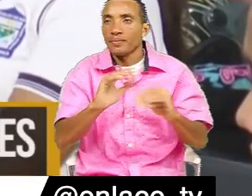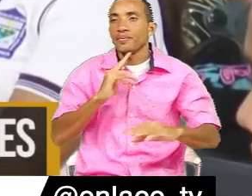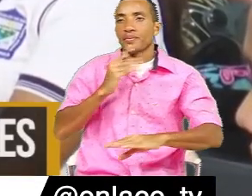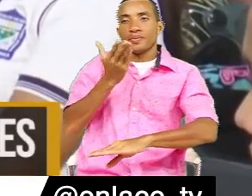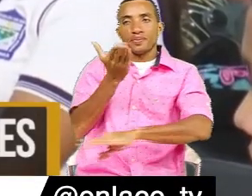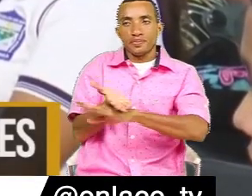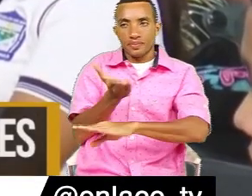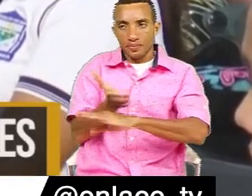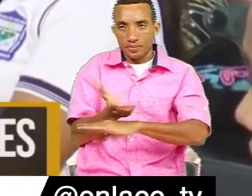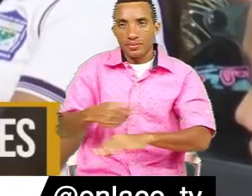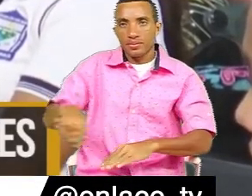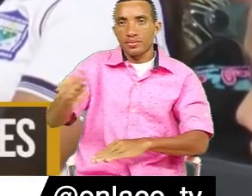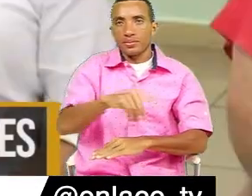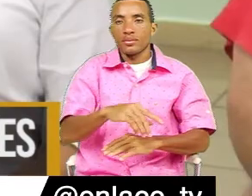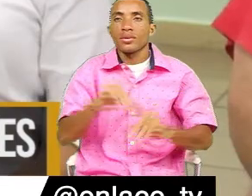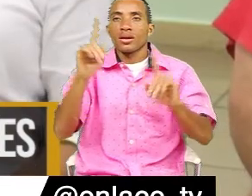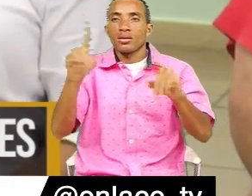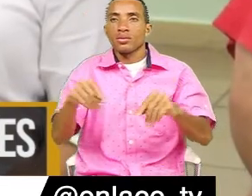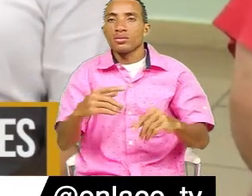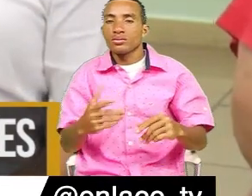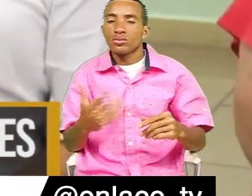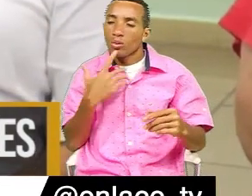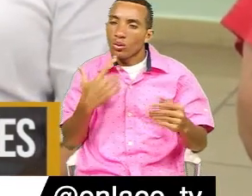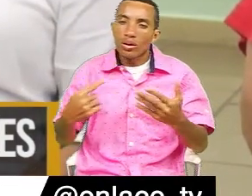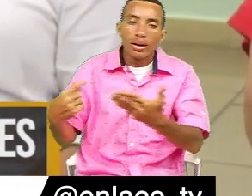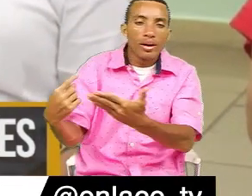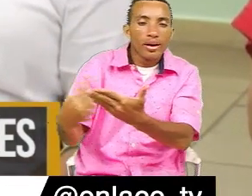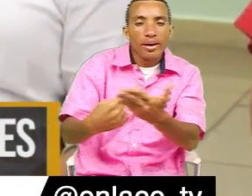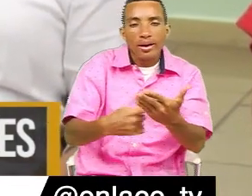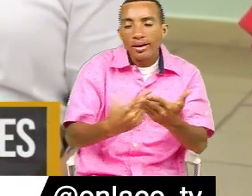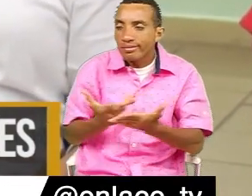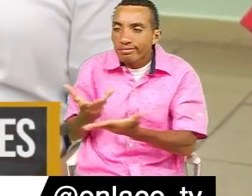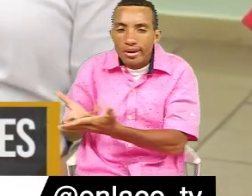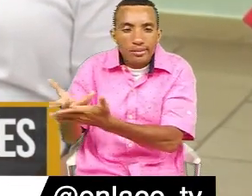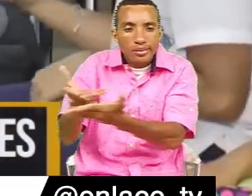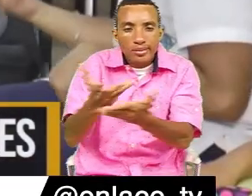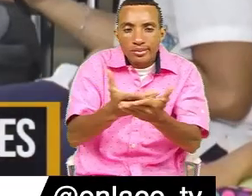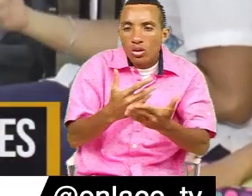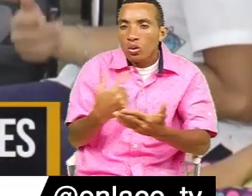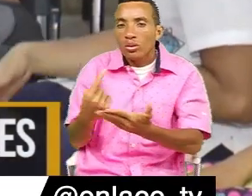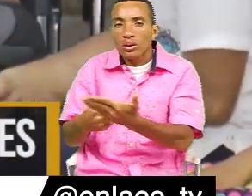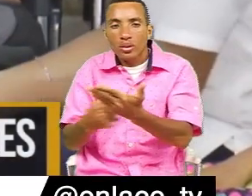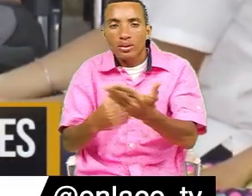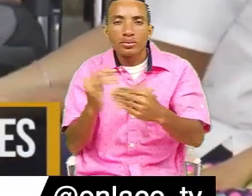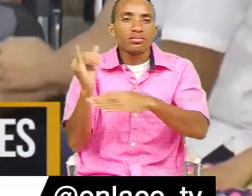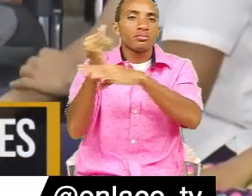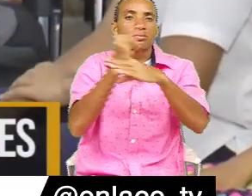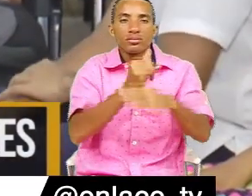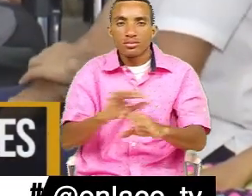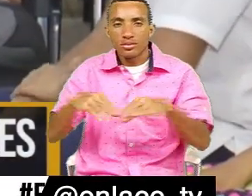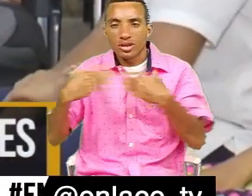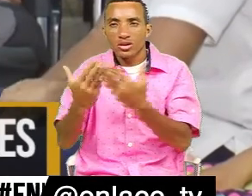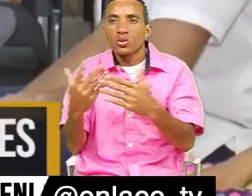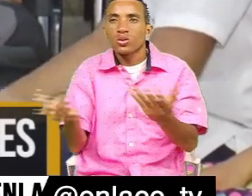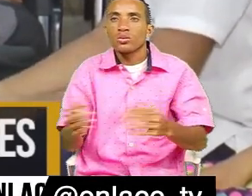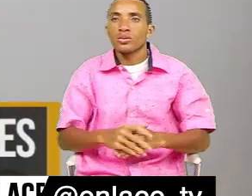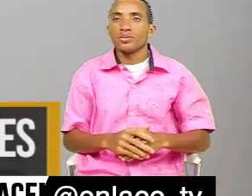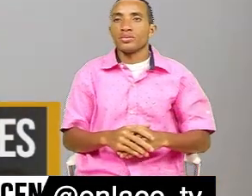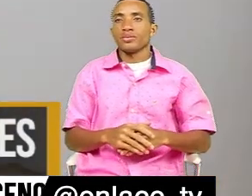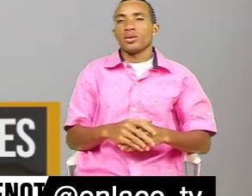ellos tienen, y entre todos saber cómo van dando cada una de las instituciones educativas. Excepto dos o tres